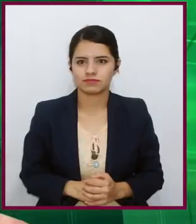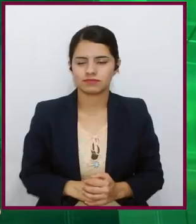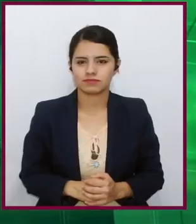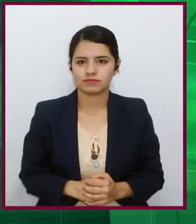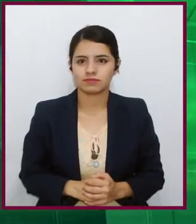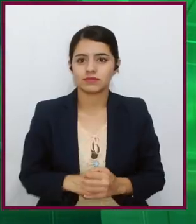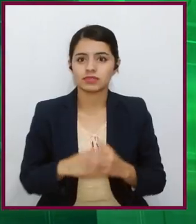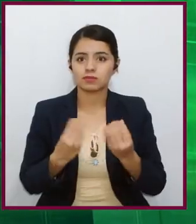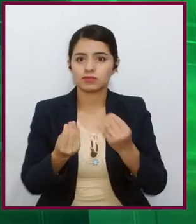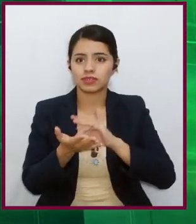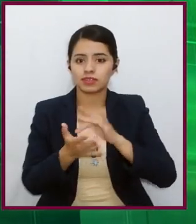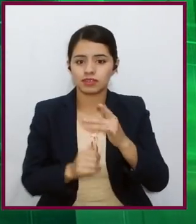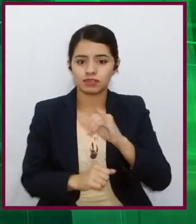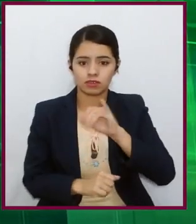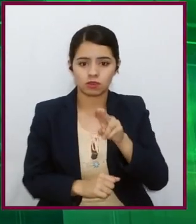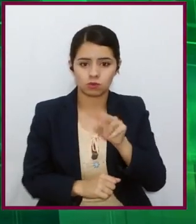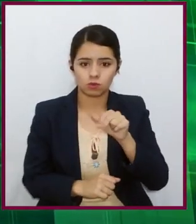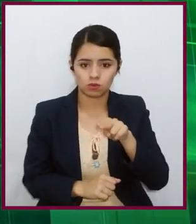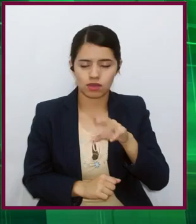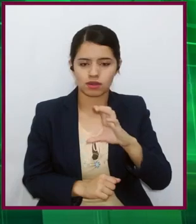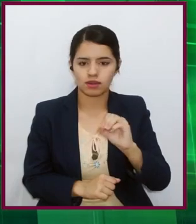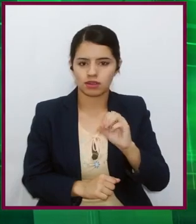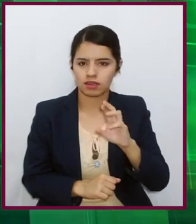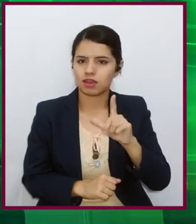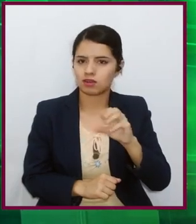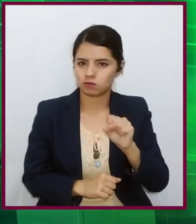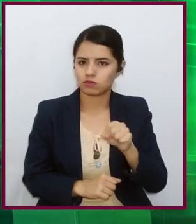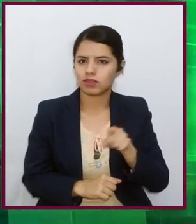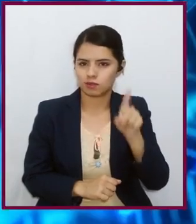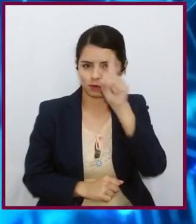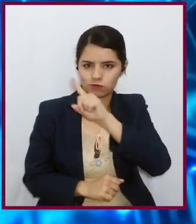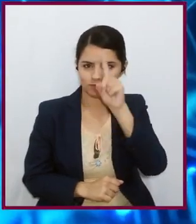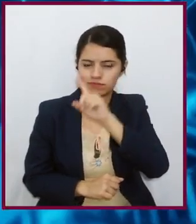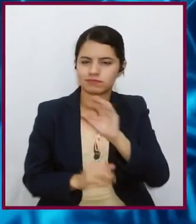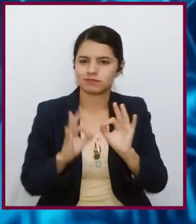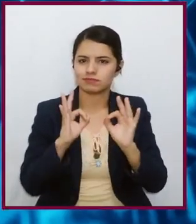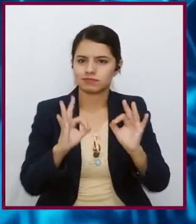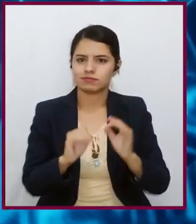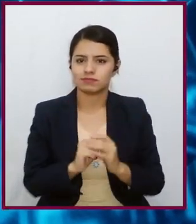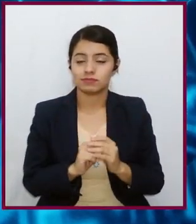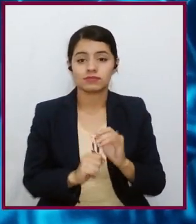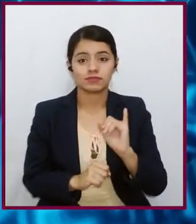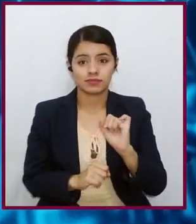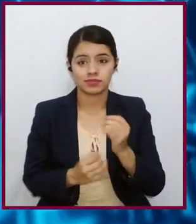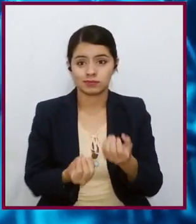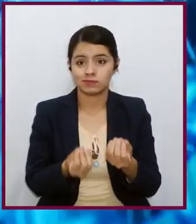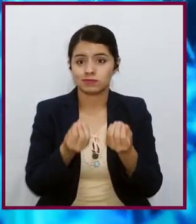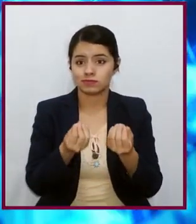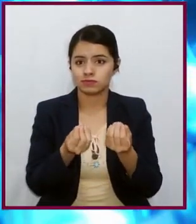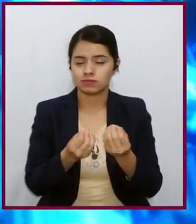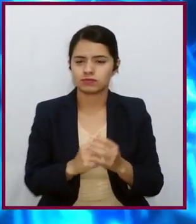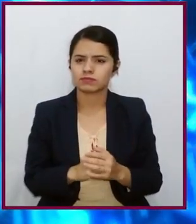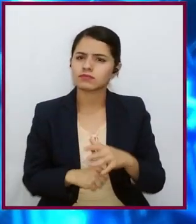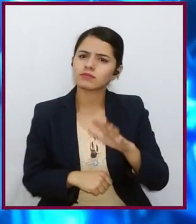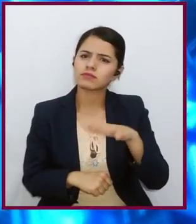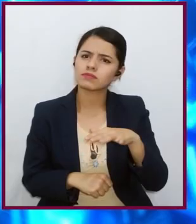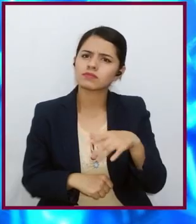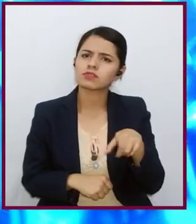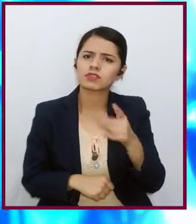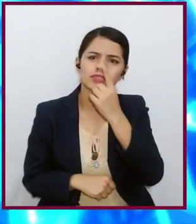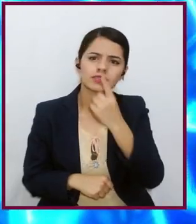decir esto es cierto, o si no conoces la fuente, validar esa información con otra fuente para ver que sea definitivamente